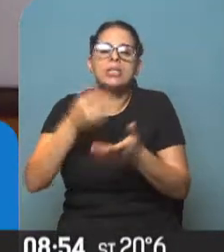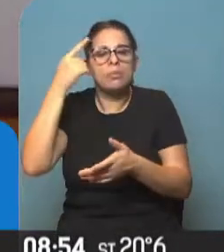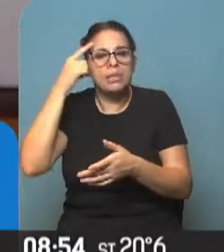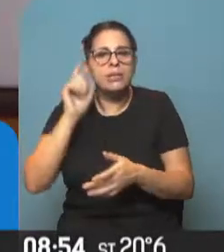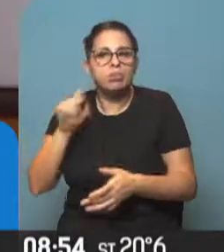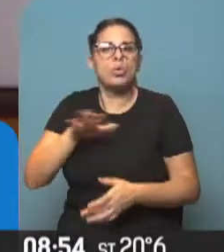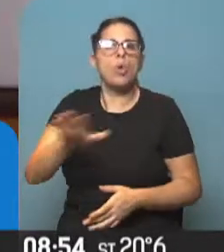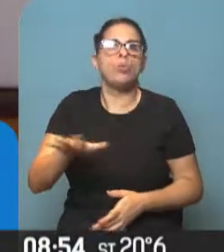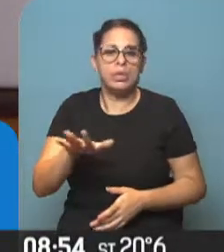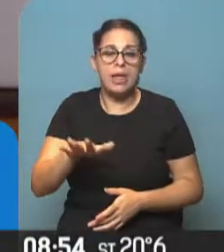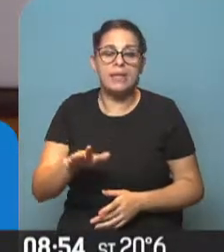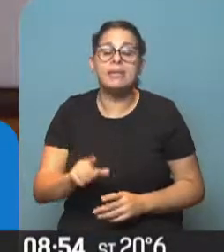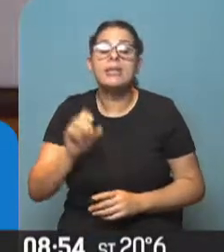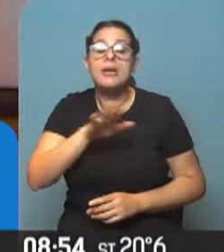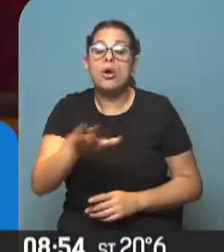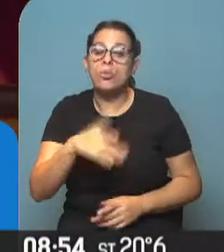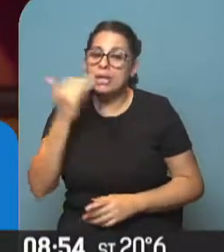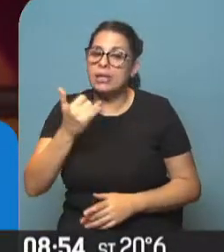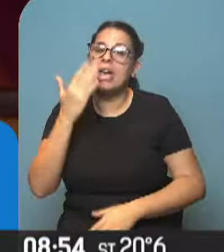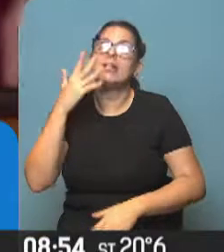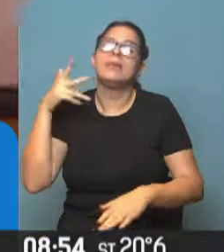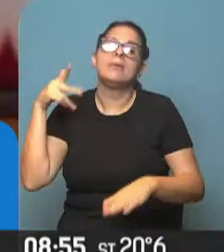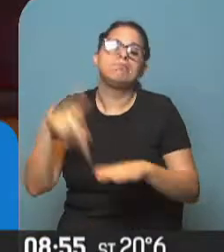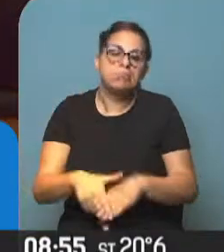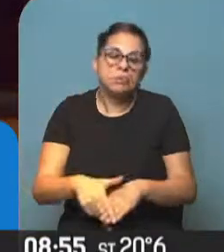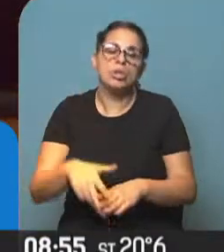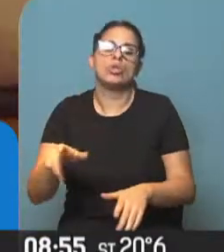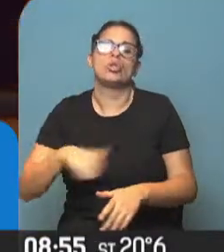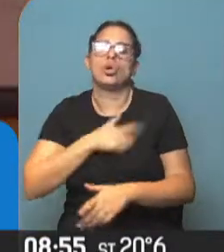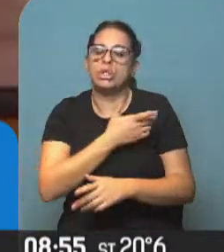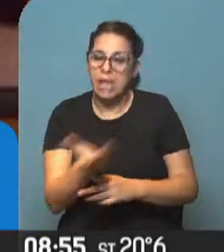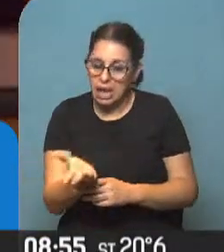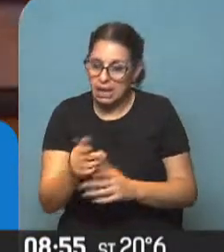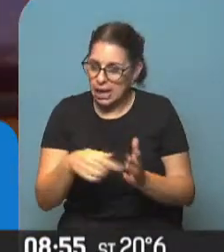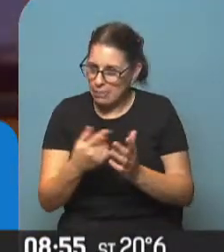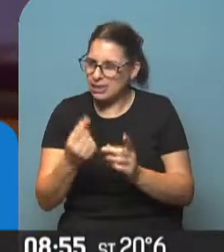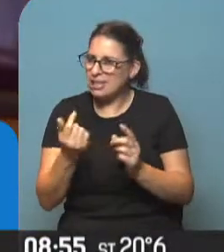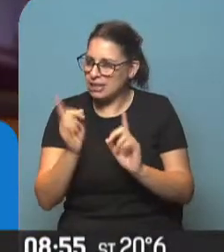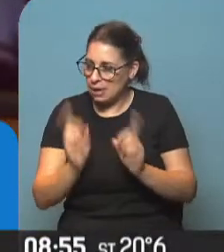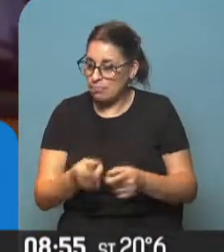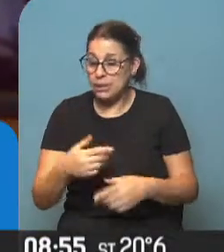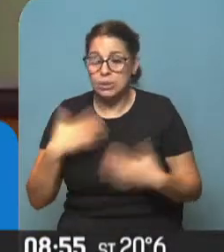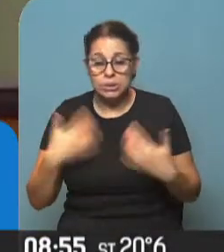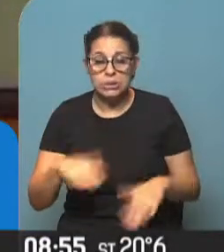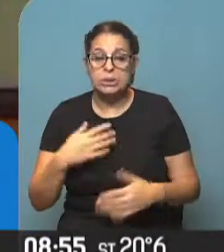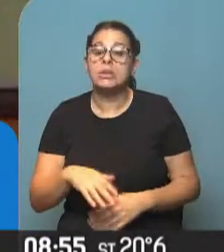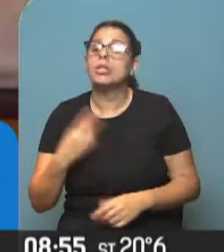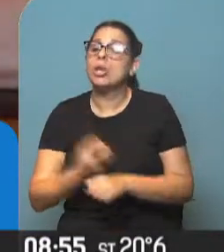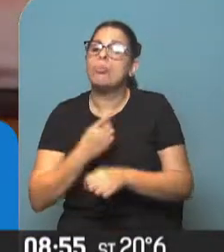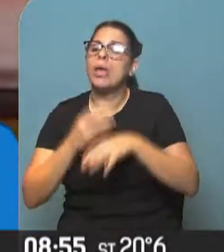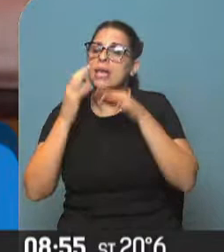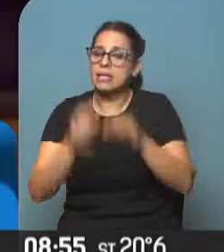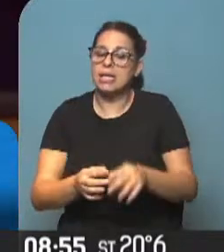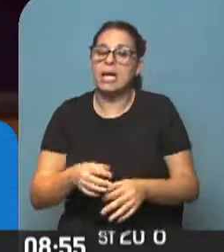comunidades y estas comunidades tienen barreras sociales barreras de capital social tan grandes que no pueden llegar la